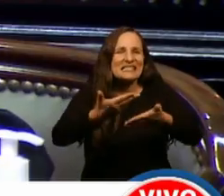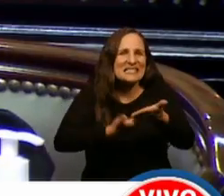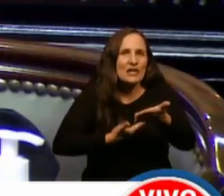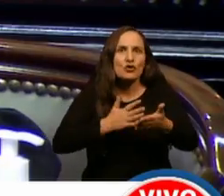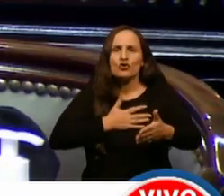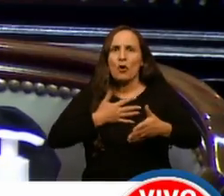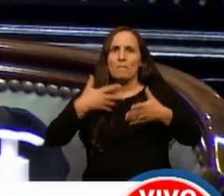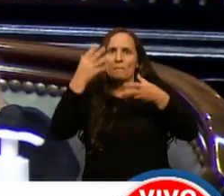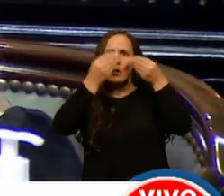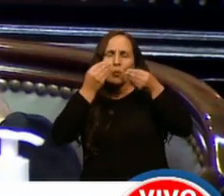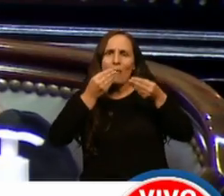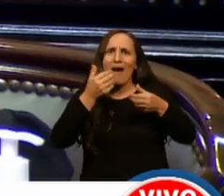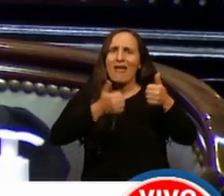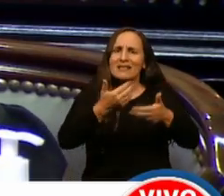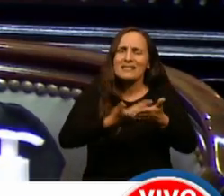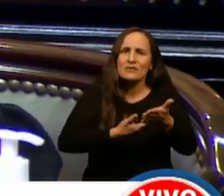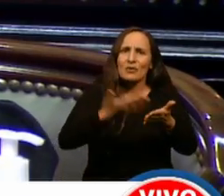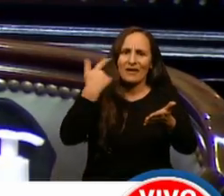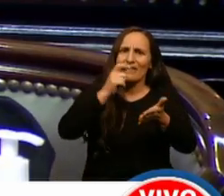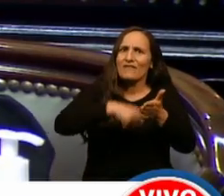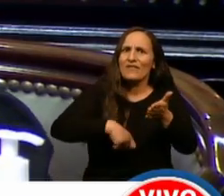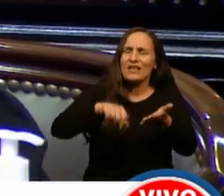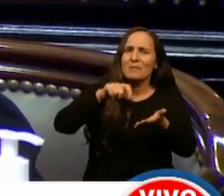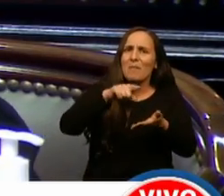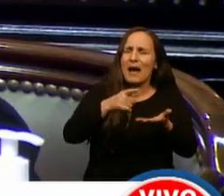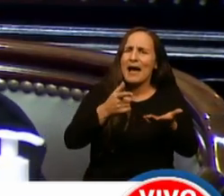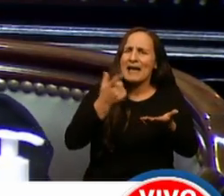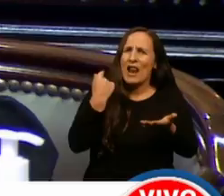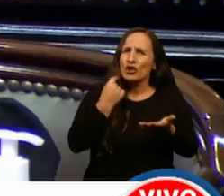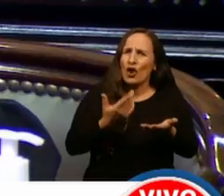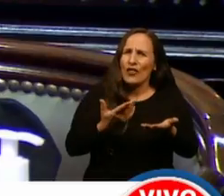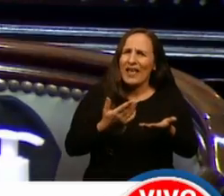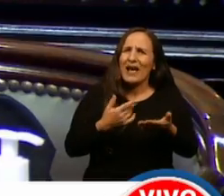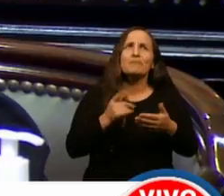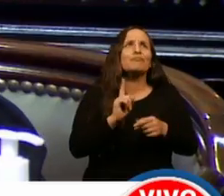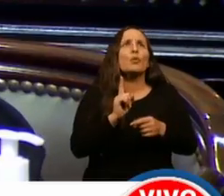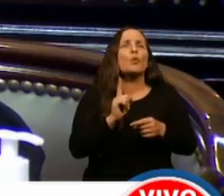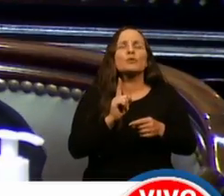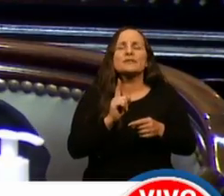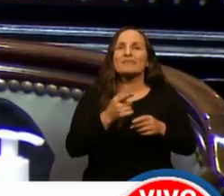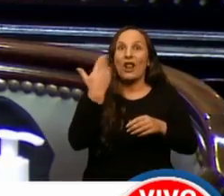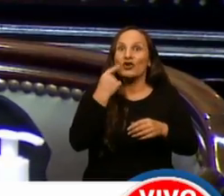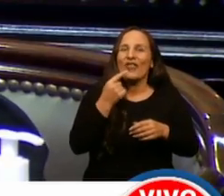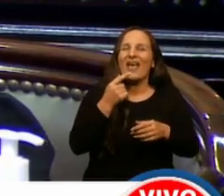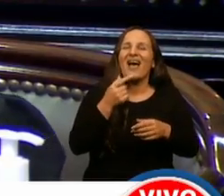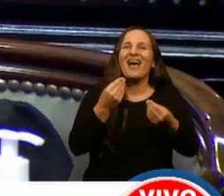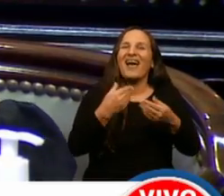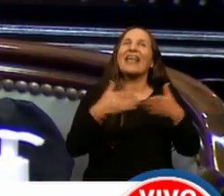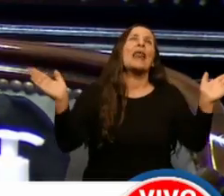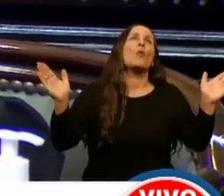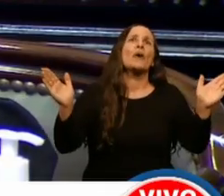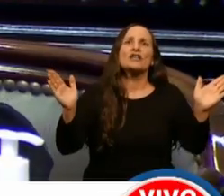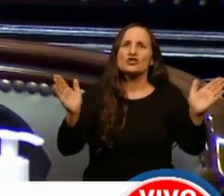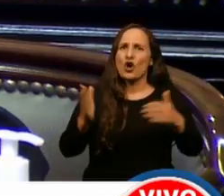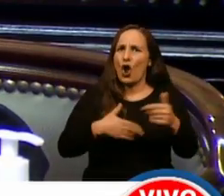preocupa de sobremanera porque lo que firmaron el otro día en san rafael no fue lo que hicieron los tridentes rafael no fue la inauguración de